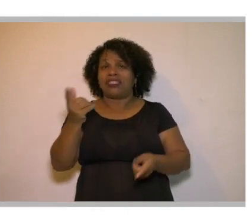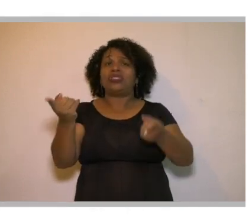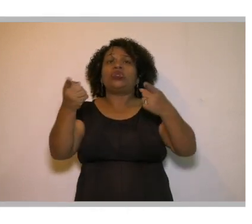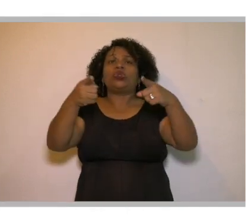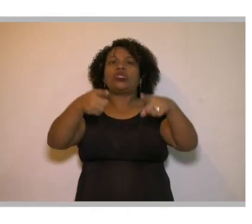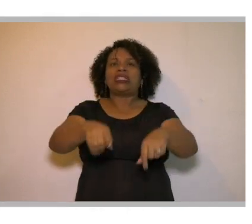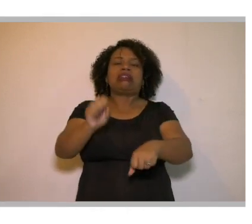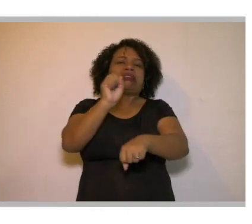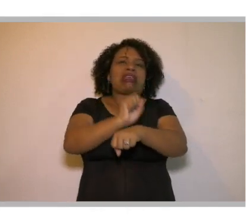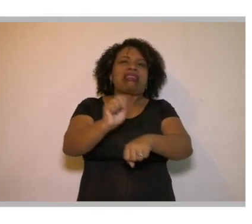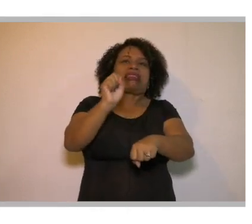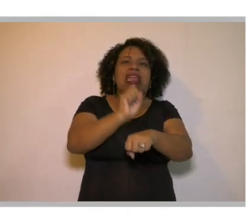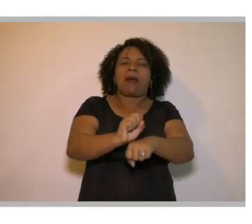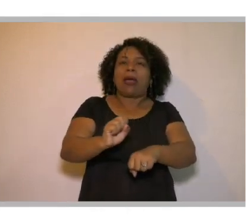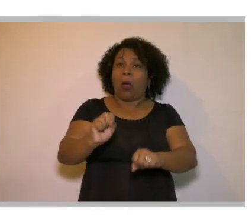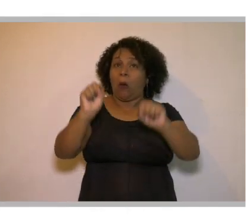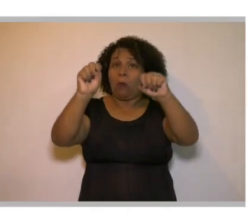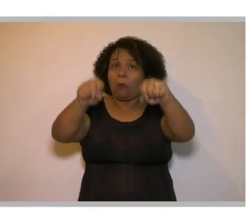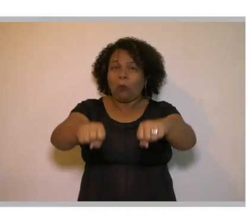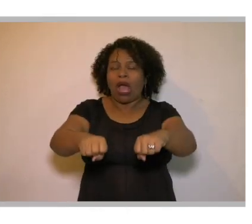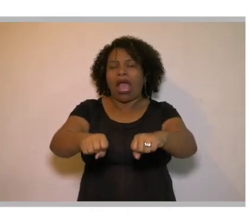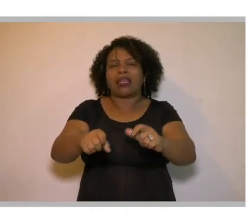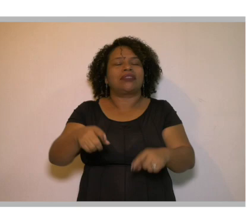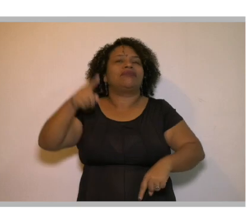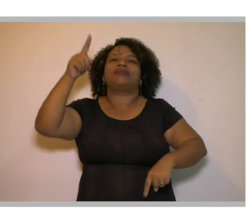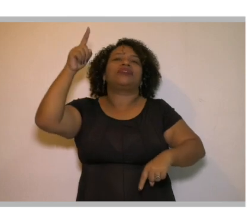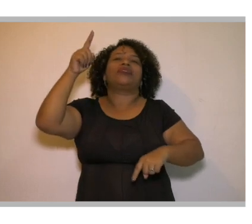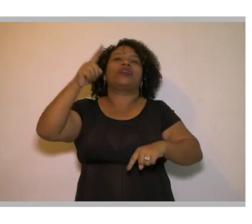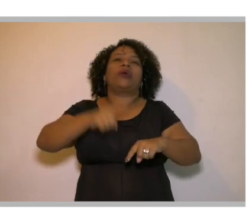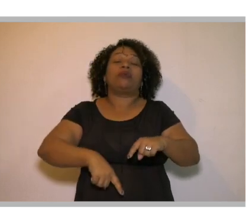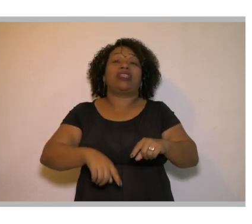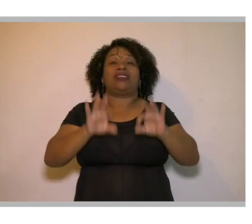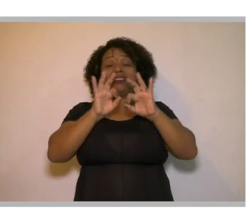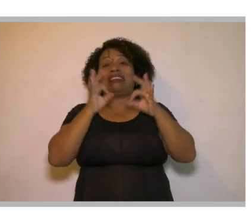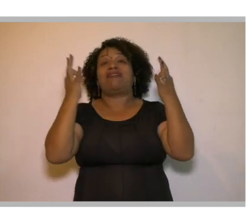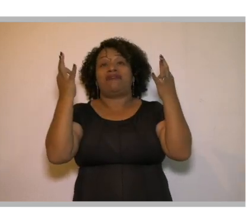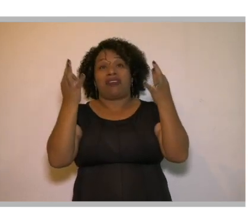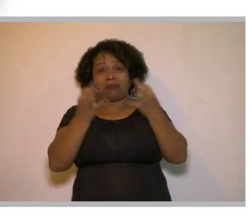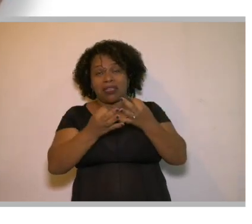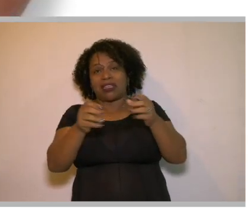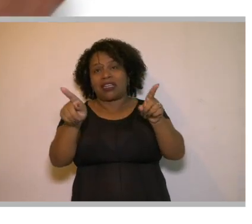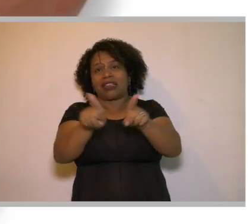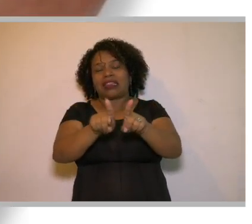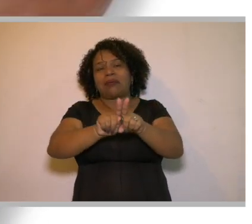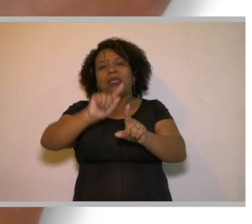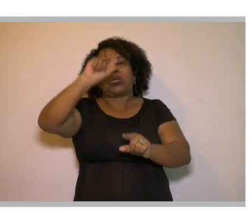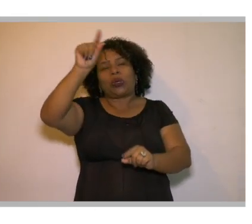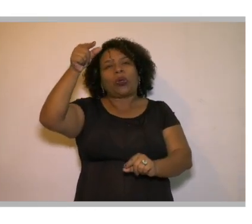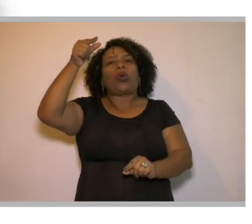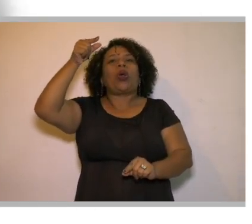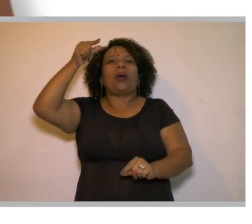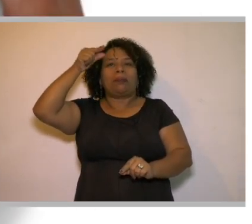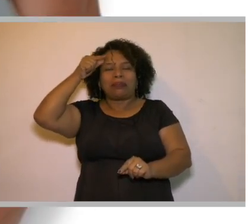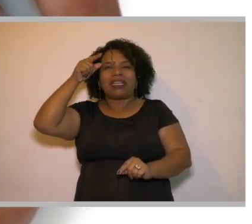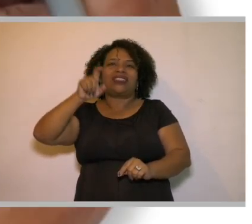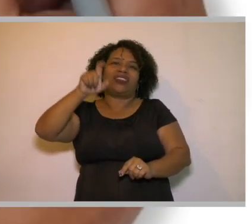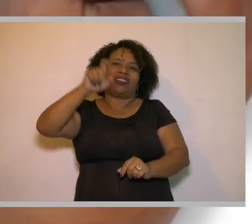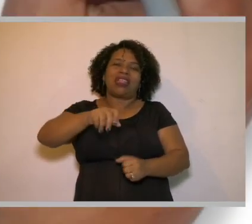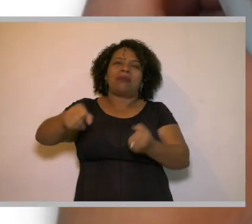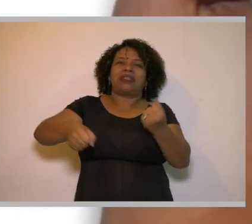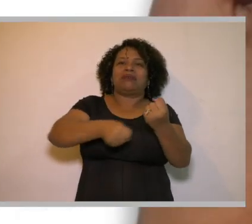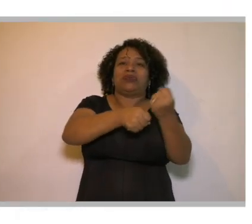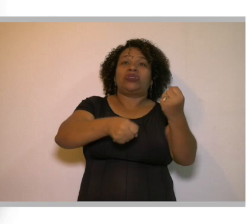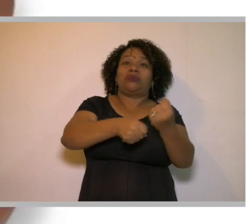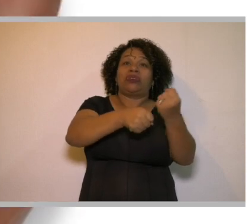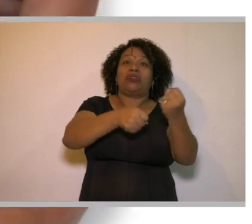ausentismo laboral a nivel mundial debido a la secuela que deja en el paciente, sumándose a ello el gasto familiar e institucional, largo tiempo